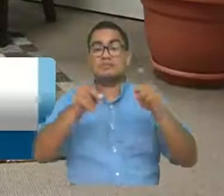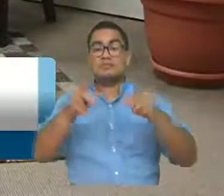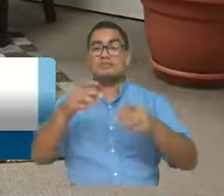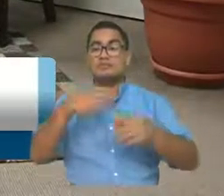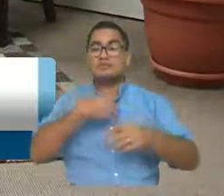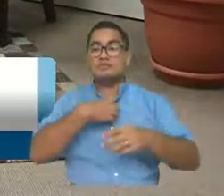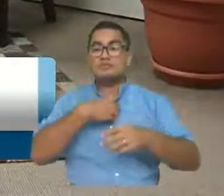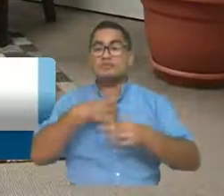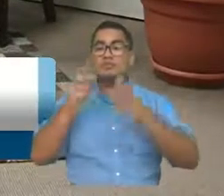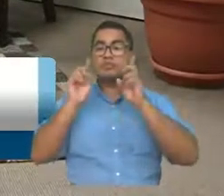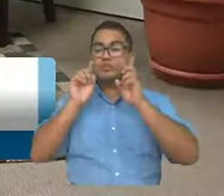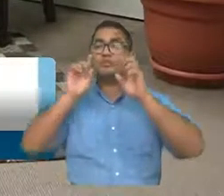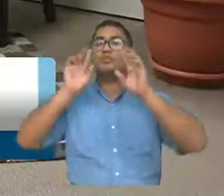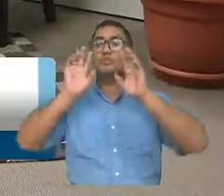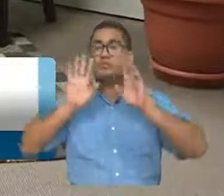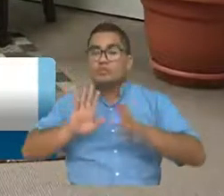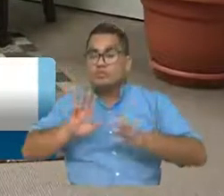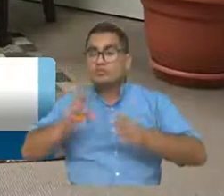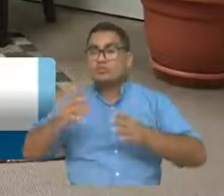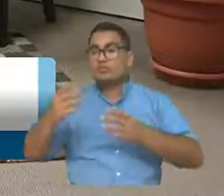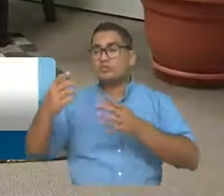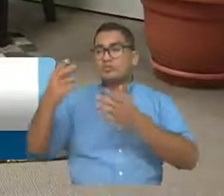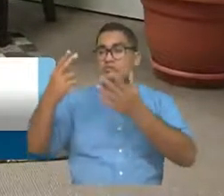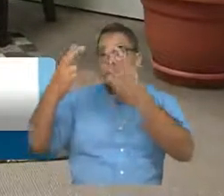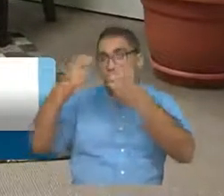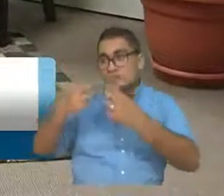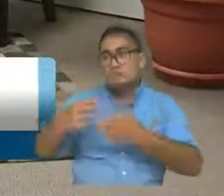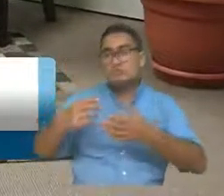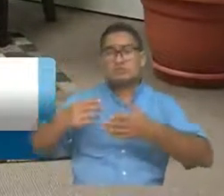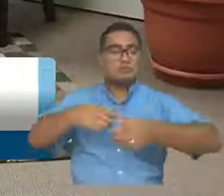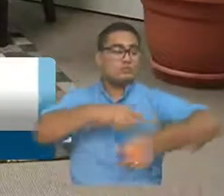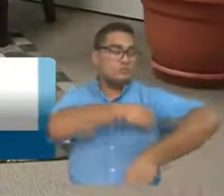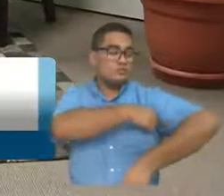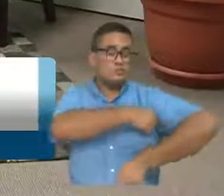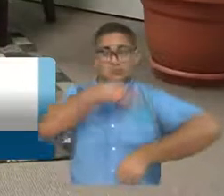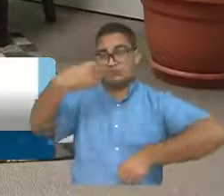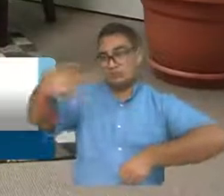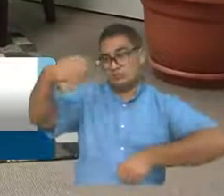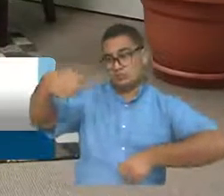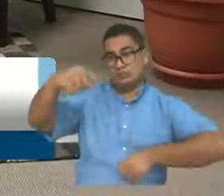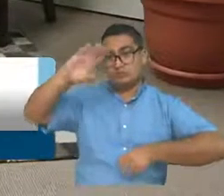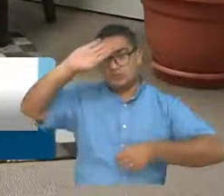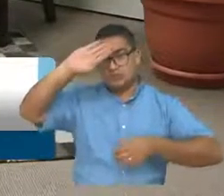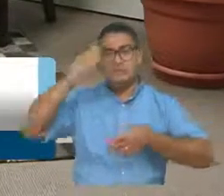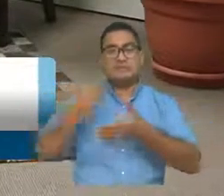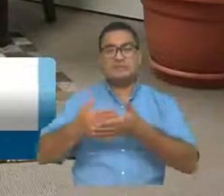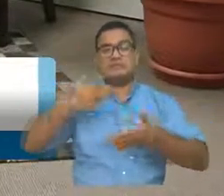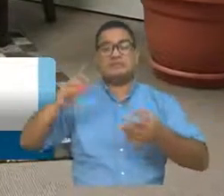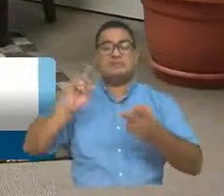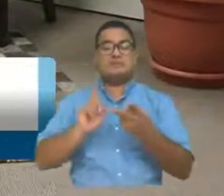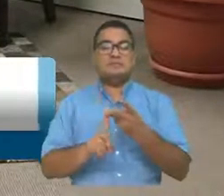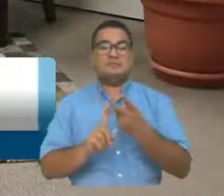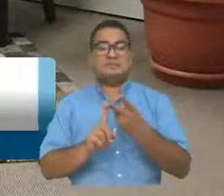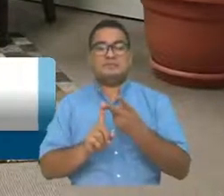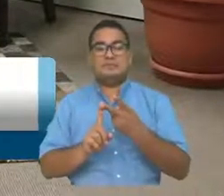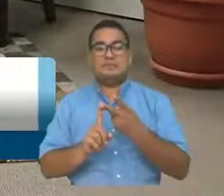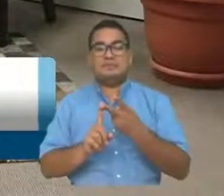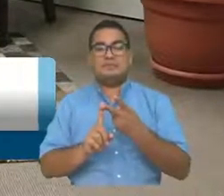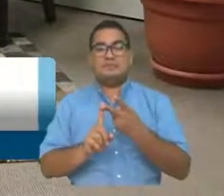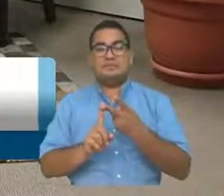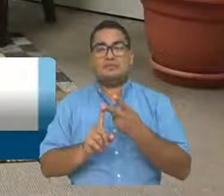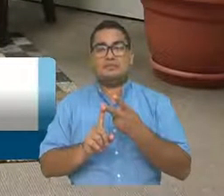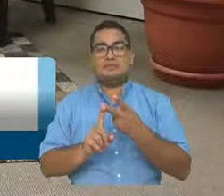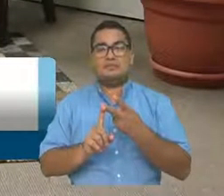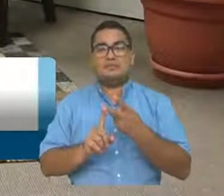sí. Los otros pueden ser de una forma leve o de una forma moderada. Y lo importante es